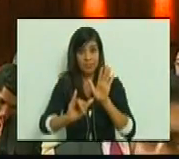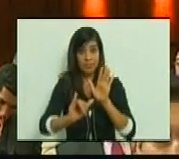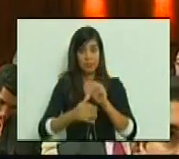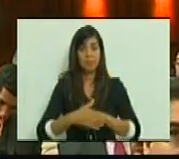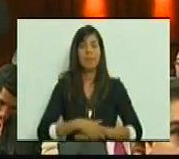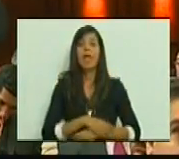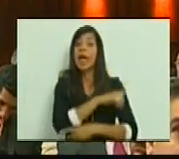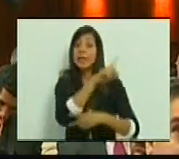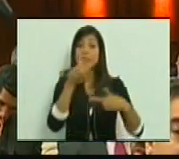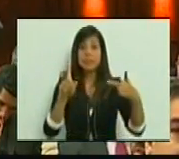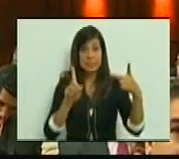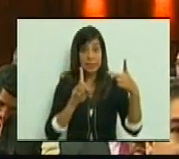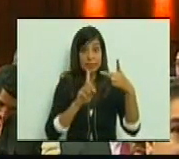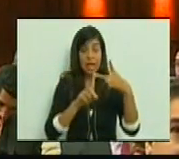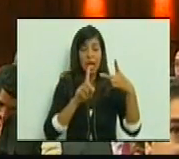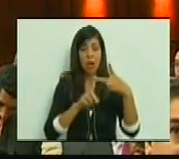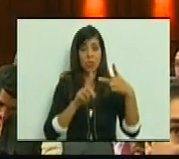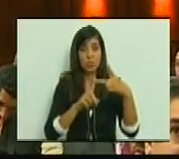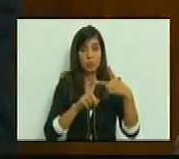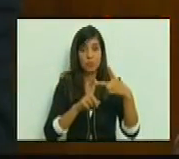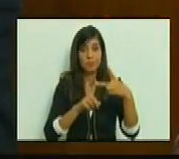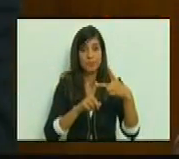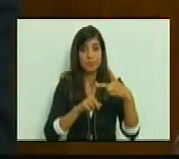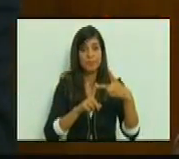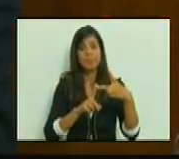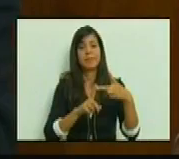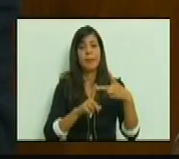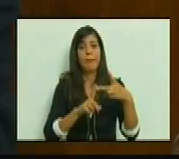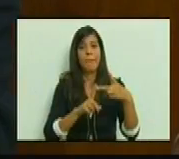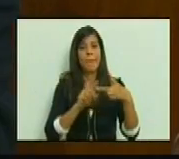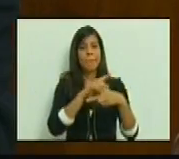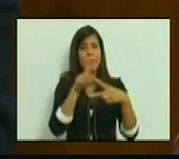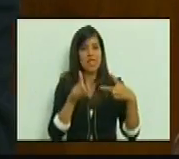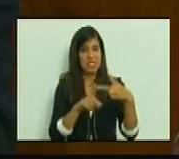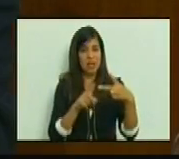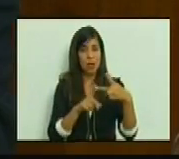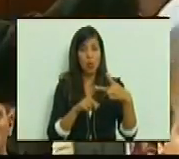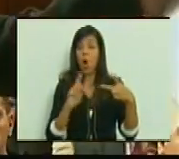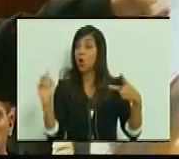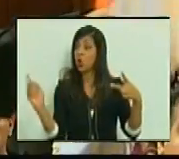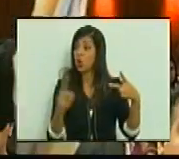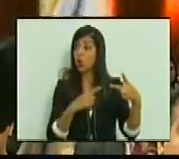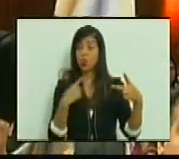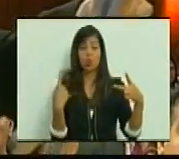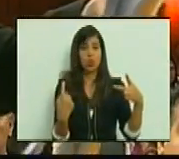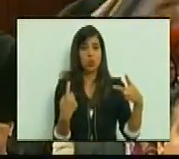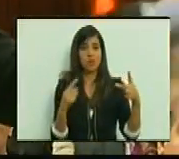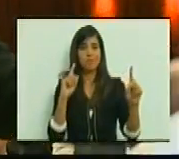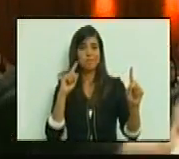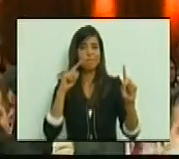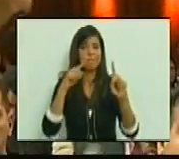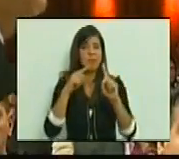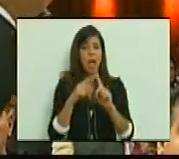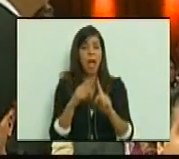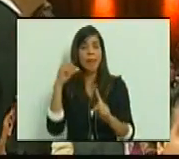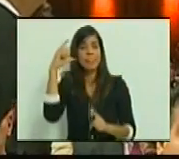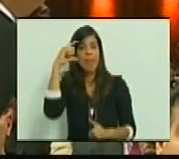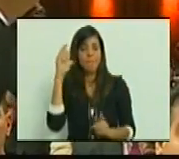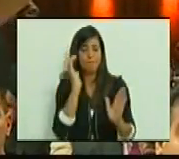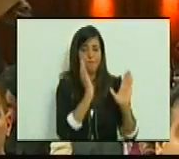el segundo objetivo, lo cual no quiere decir que tengamos que lograrlo en orden